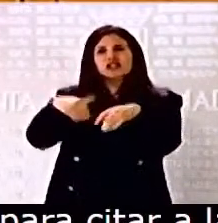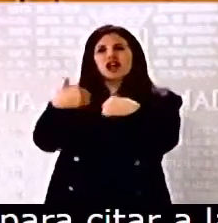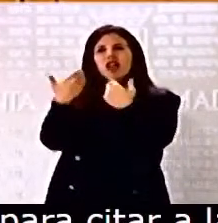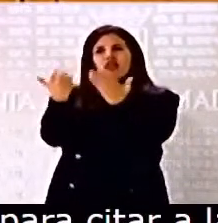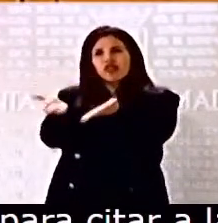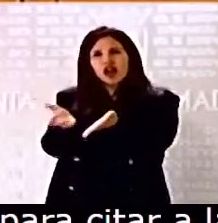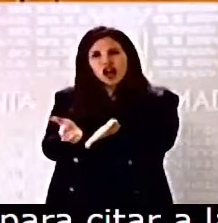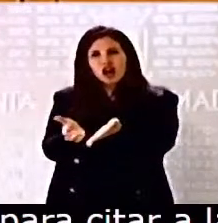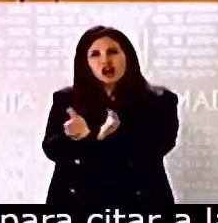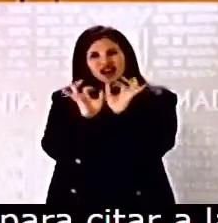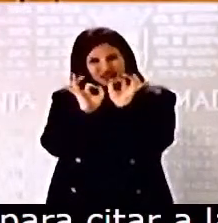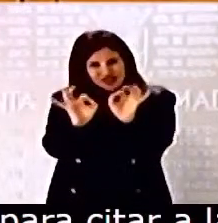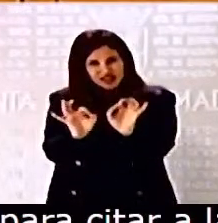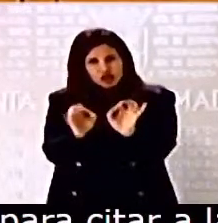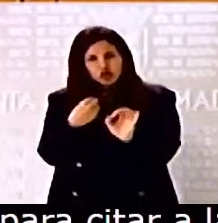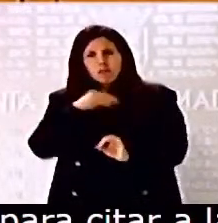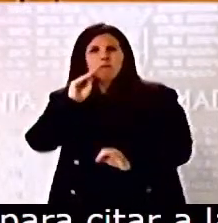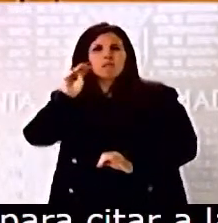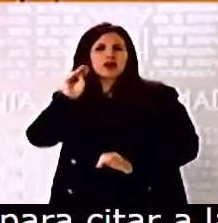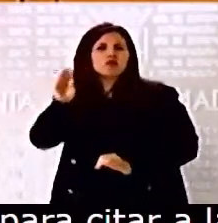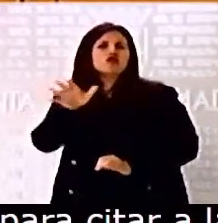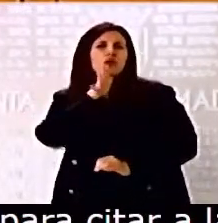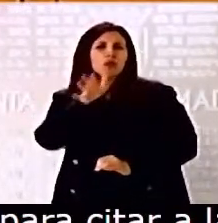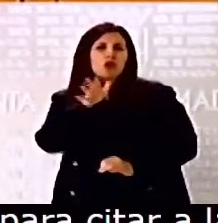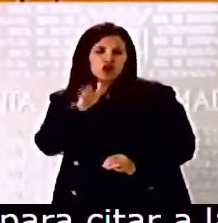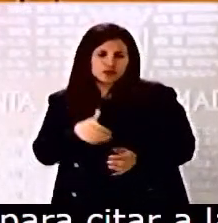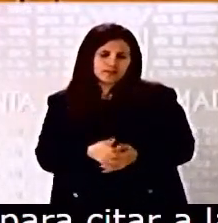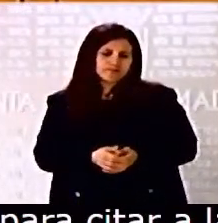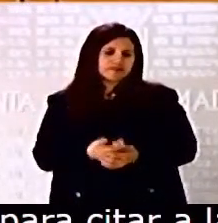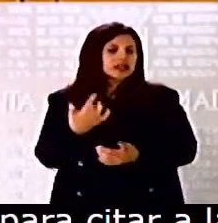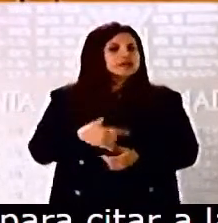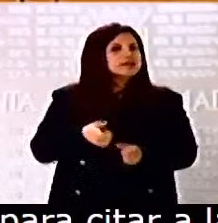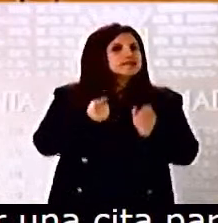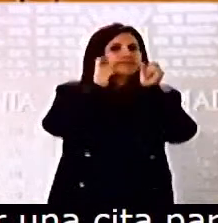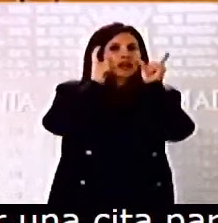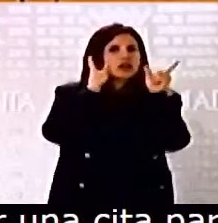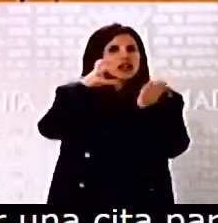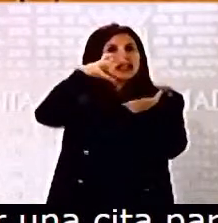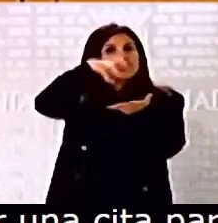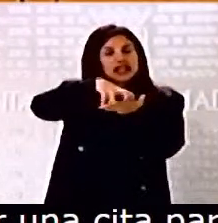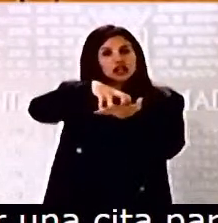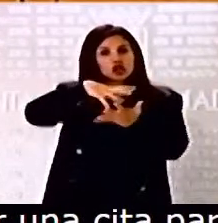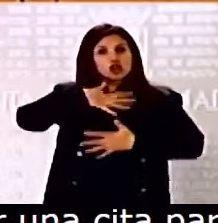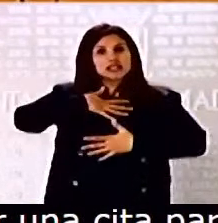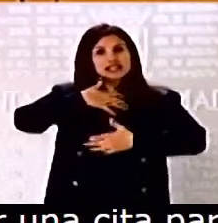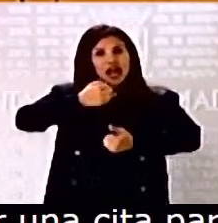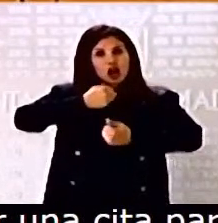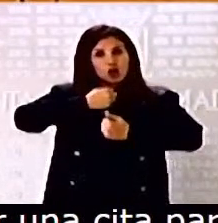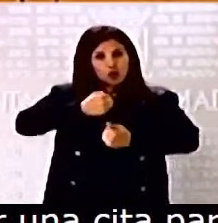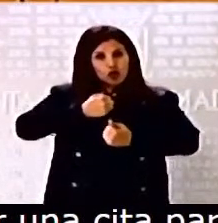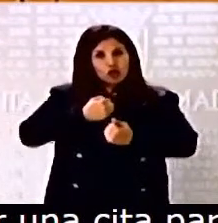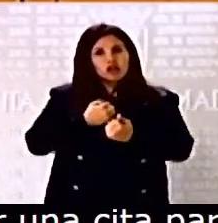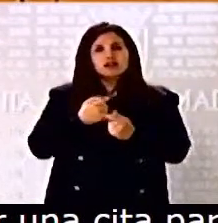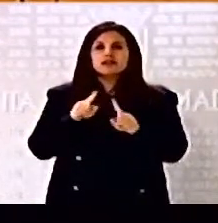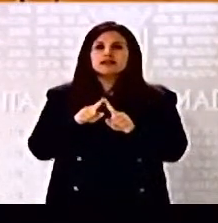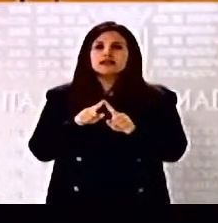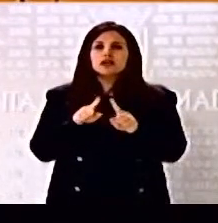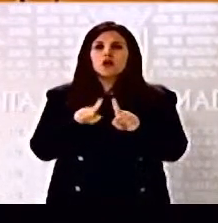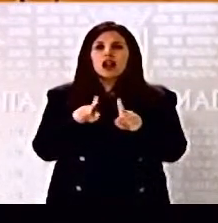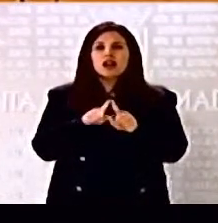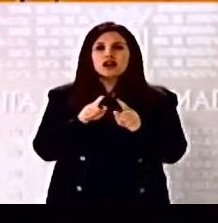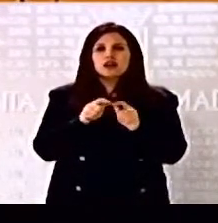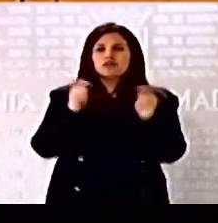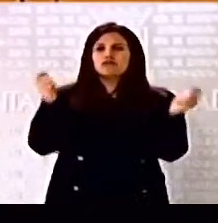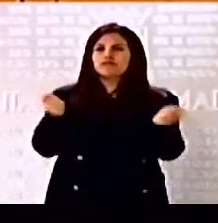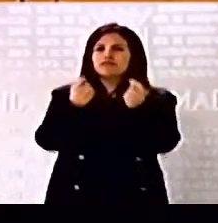lugar? Se lo pregunto porque hemos visto algún centro de salud en el que ha ofrecido un teléfono de contacto